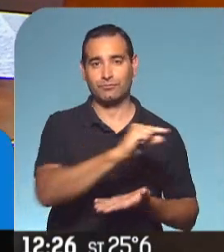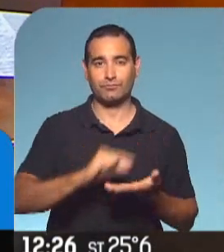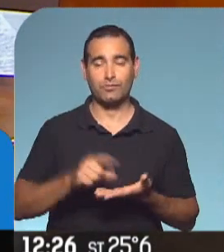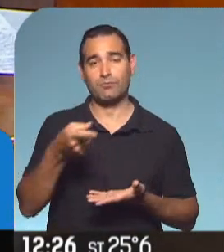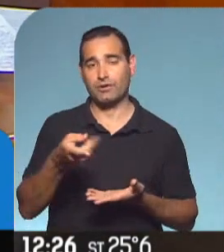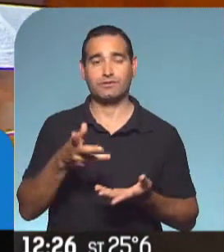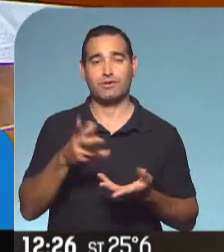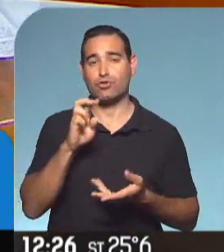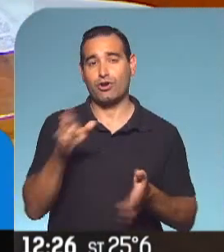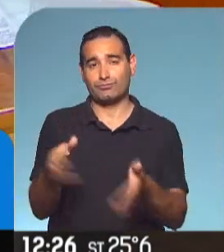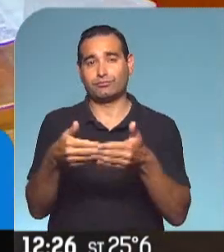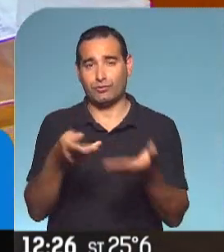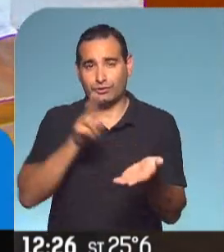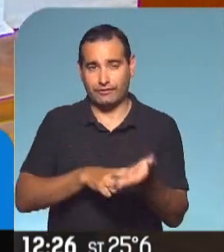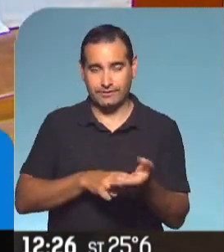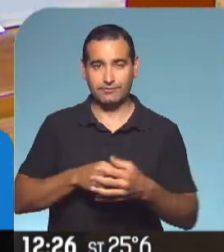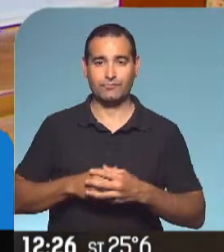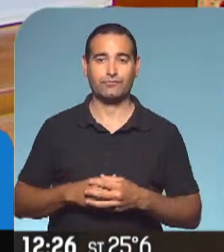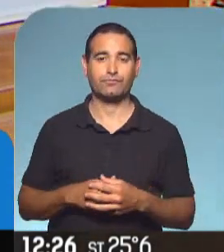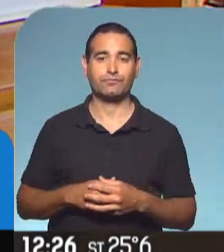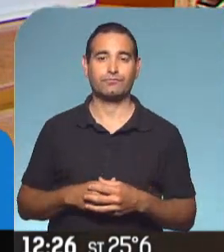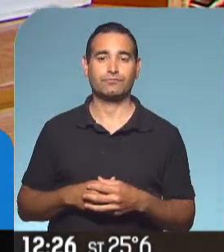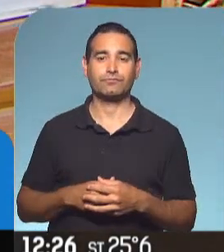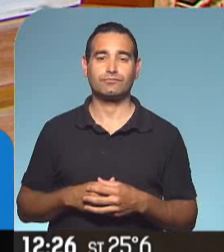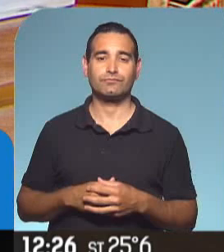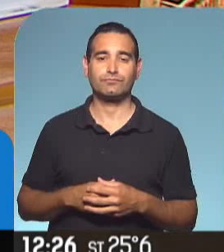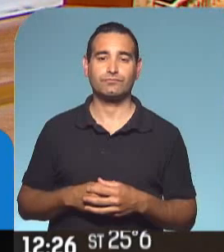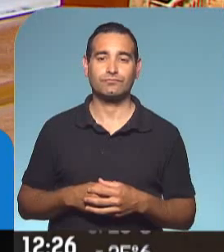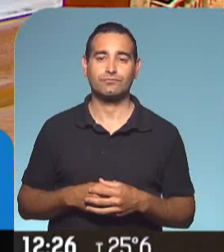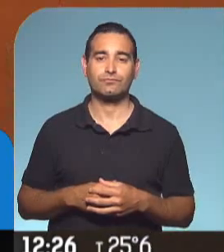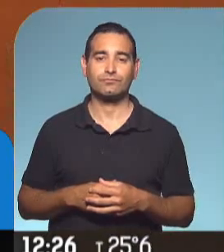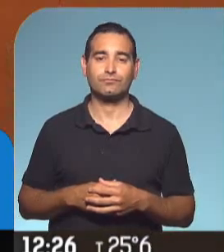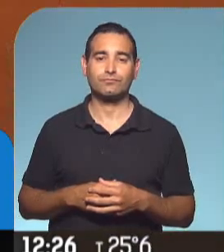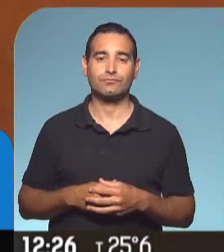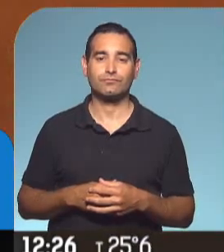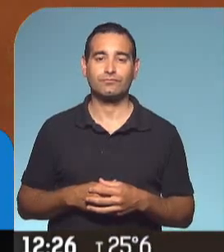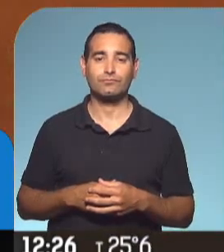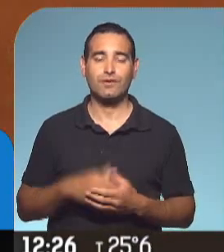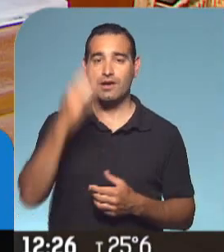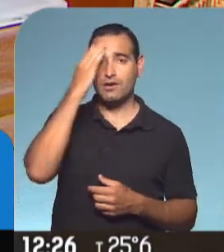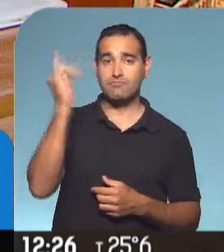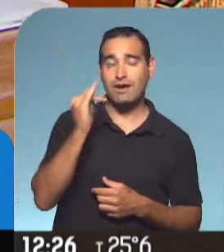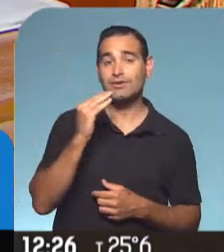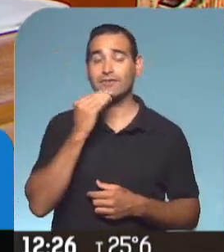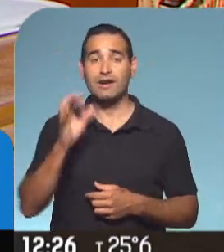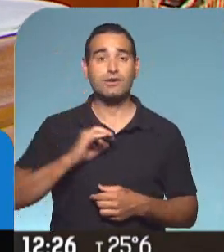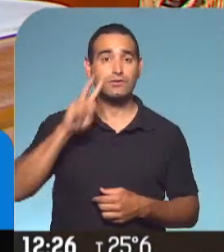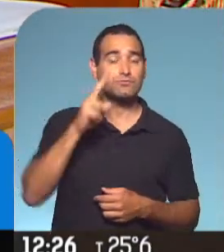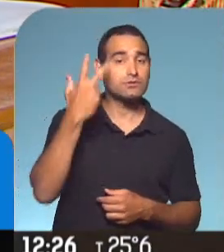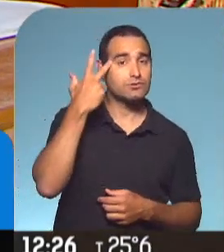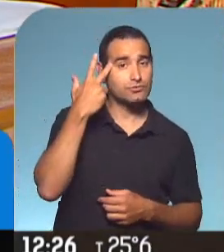Exacto. Como no podía ser de otra manera, una de las cuestiones que se plantea es que ya en marzo, abril de